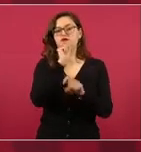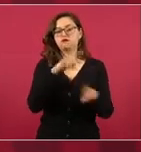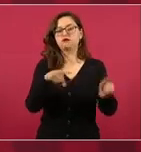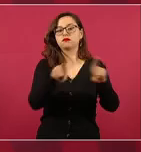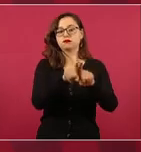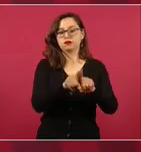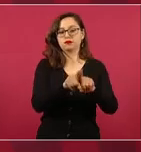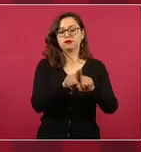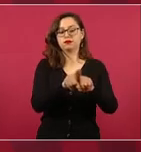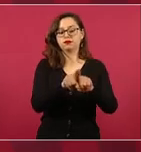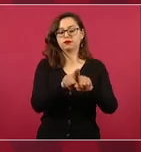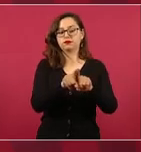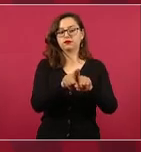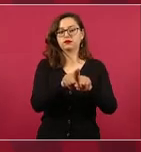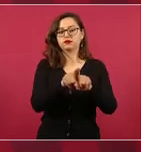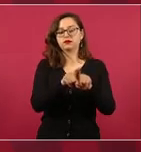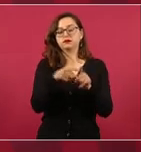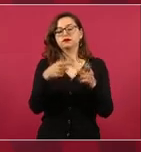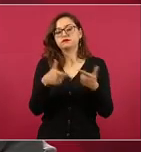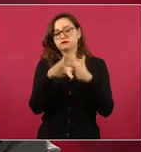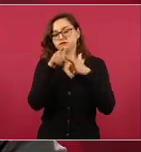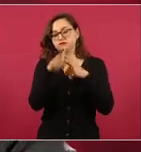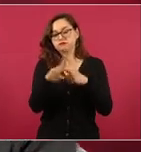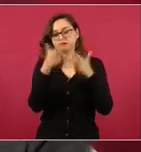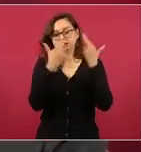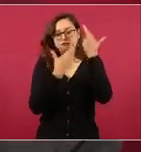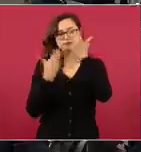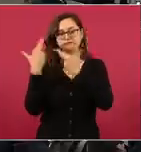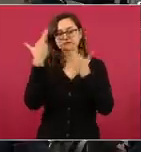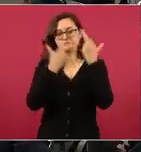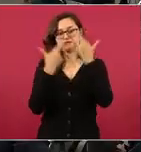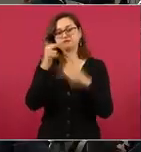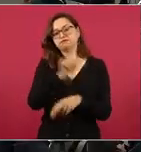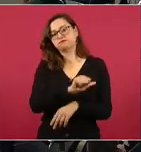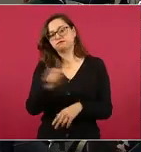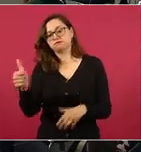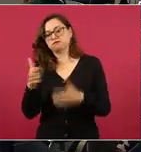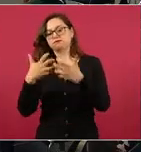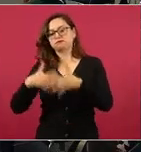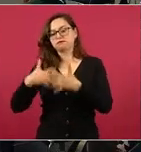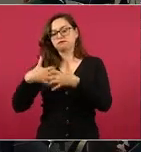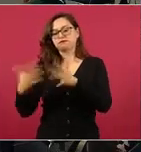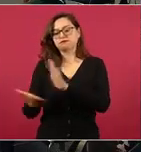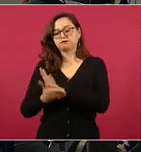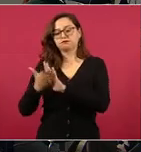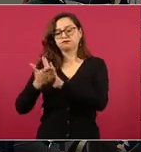está en estudio la construcción de otra planta de liquefacción